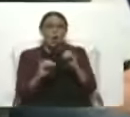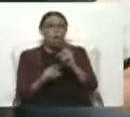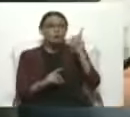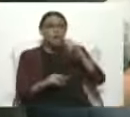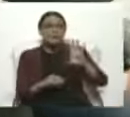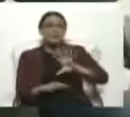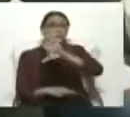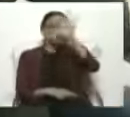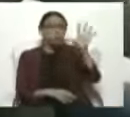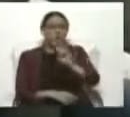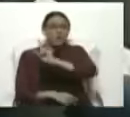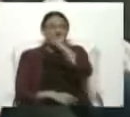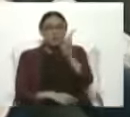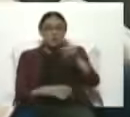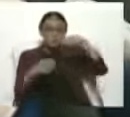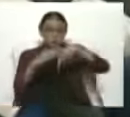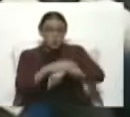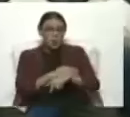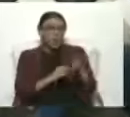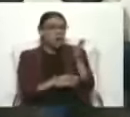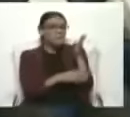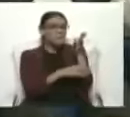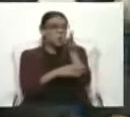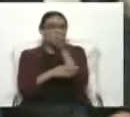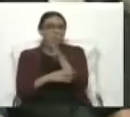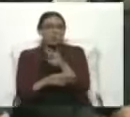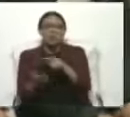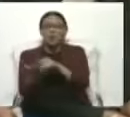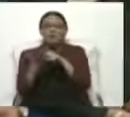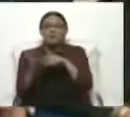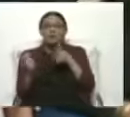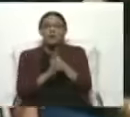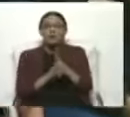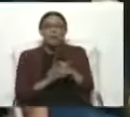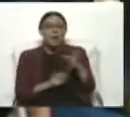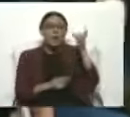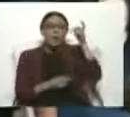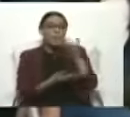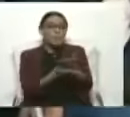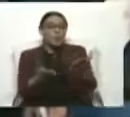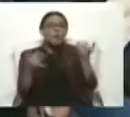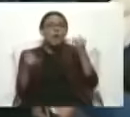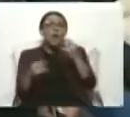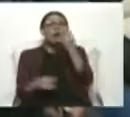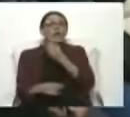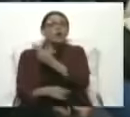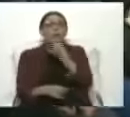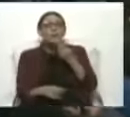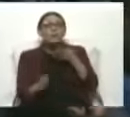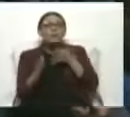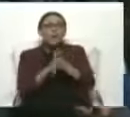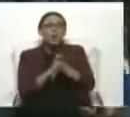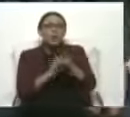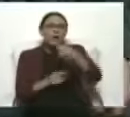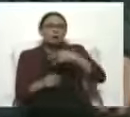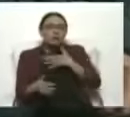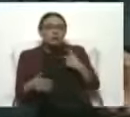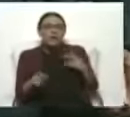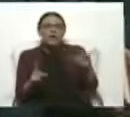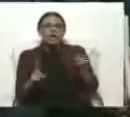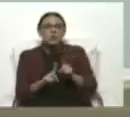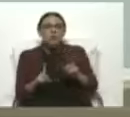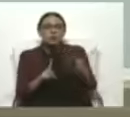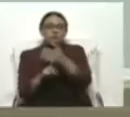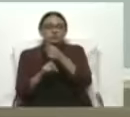nacional, demostró el compromiso de un pueblo con su deseo de